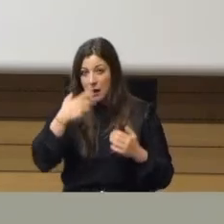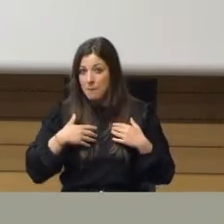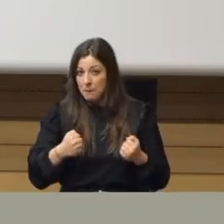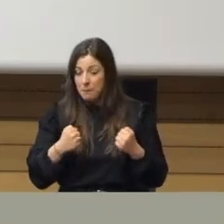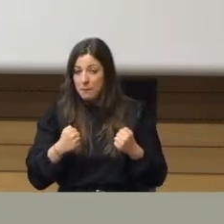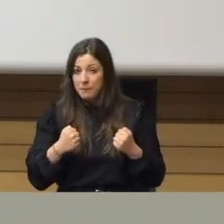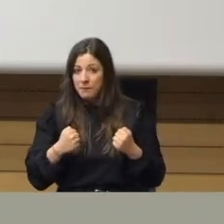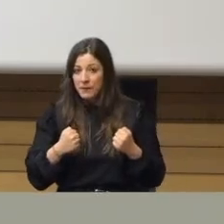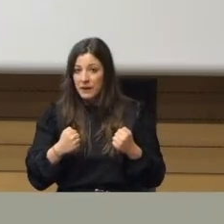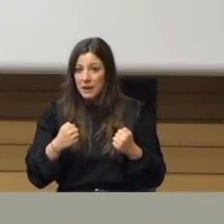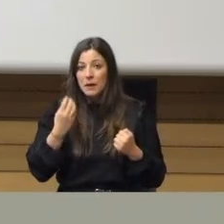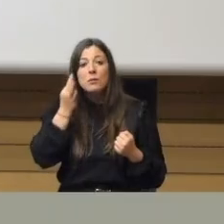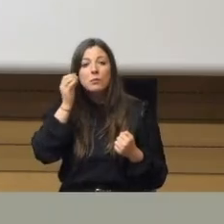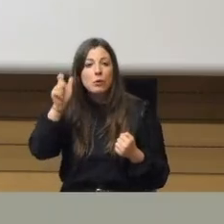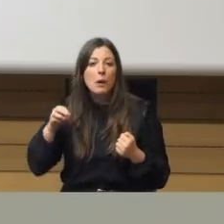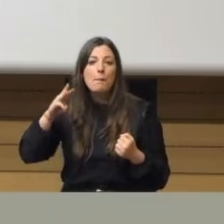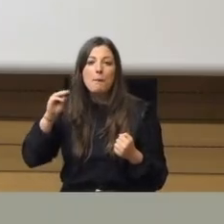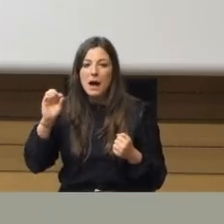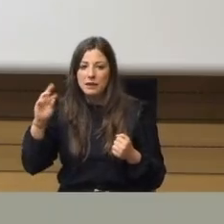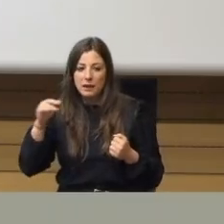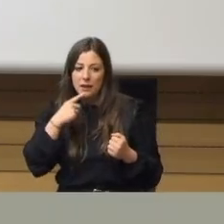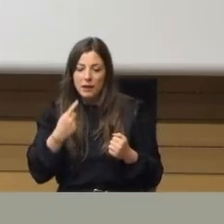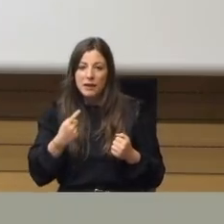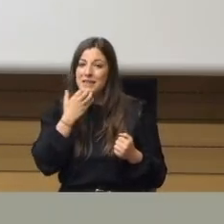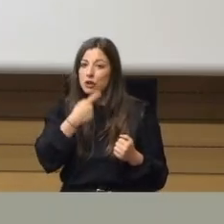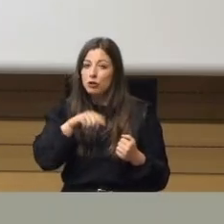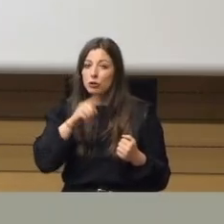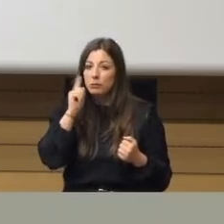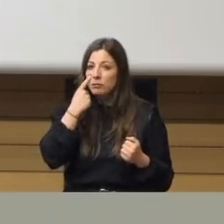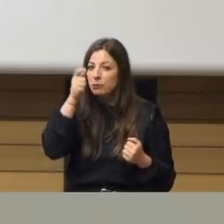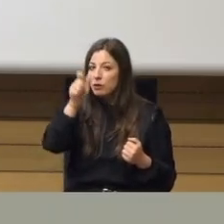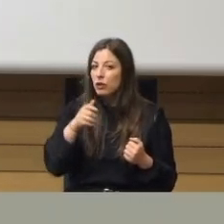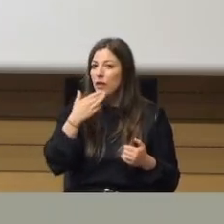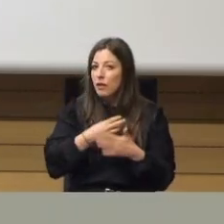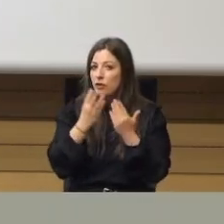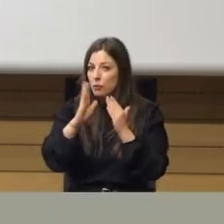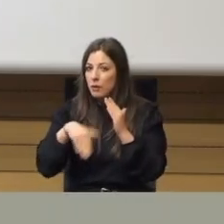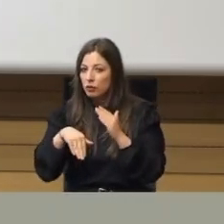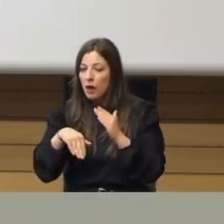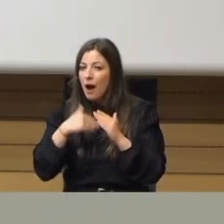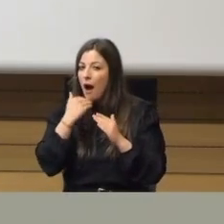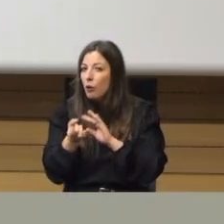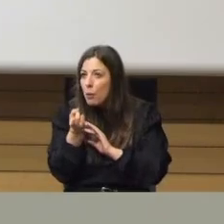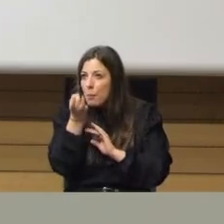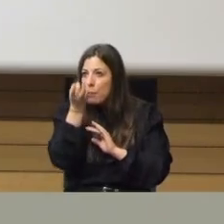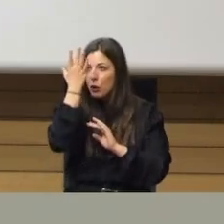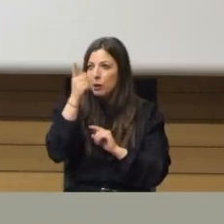Patrick McGorry, decía, si nosotros detectamos un menor con un brote o con un problema de salud